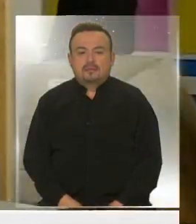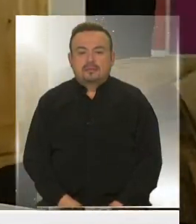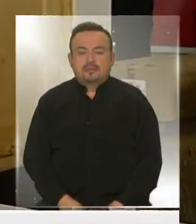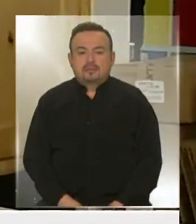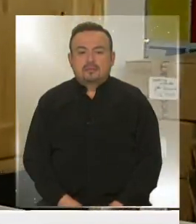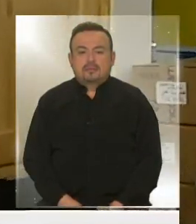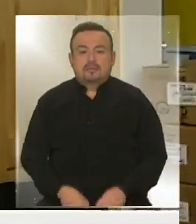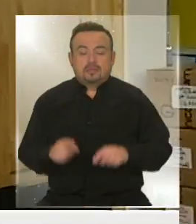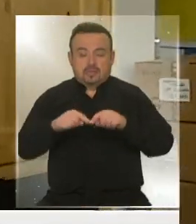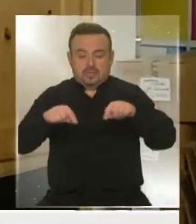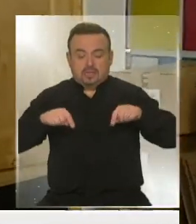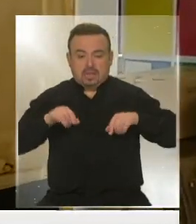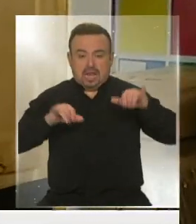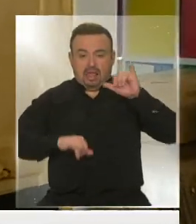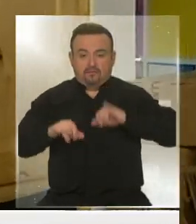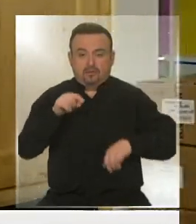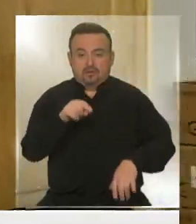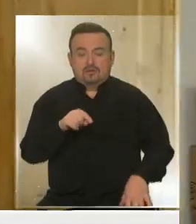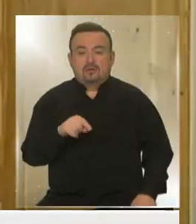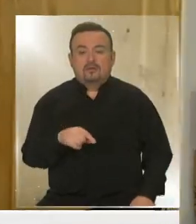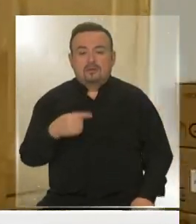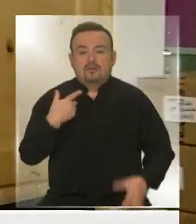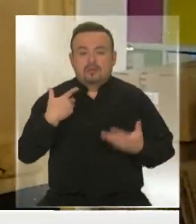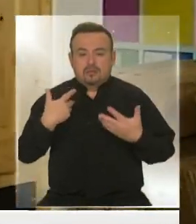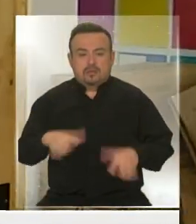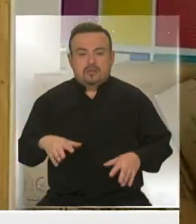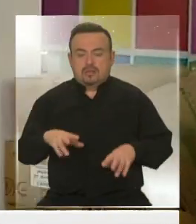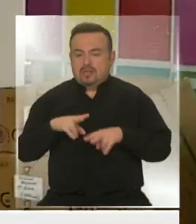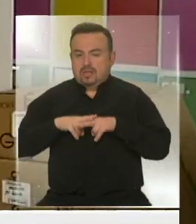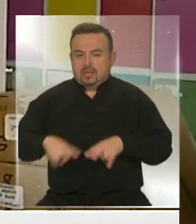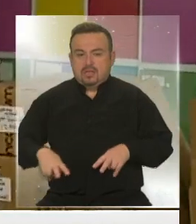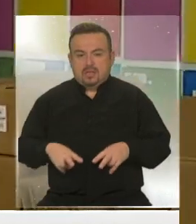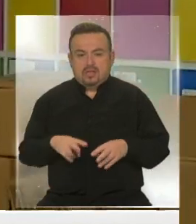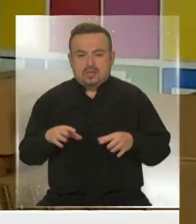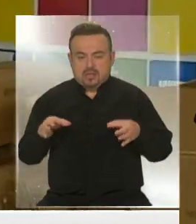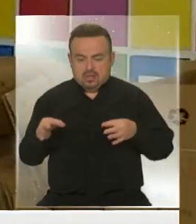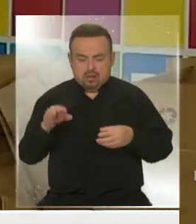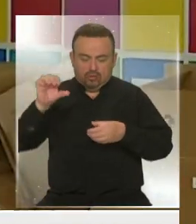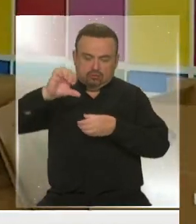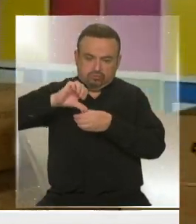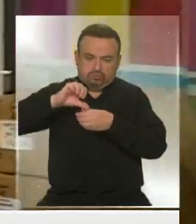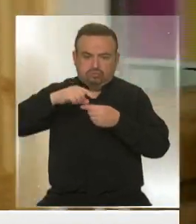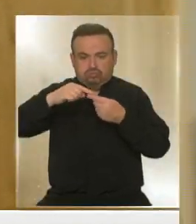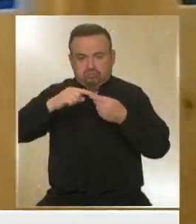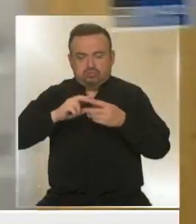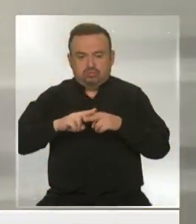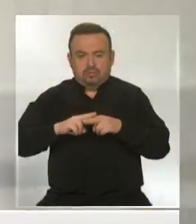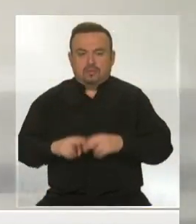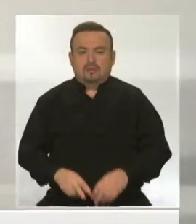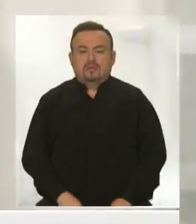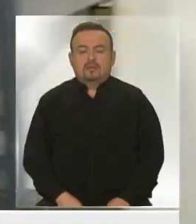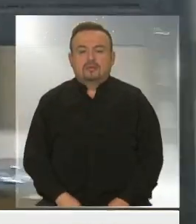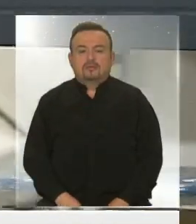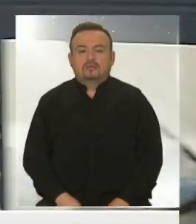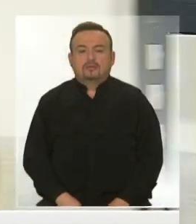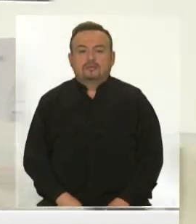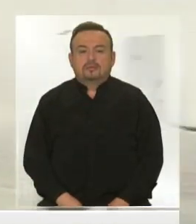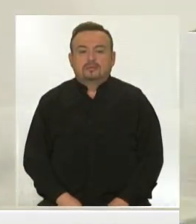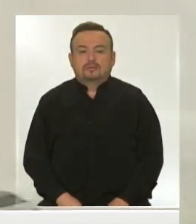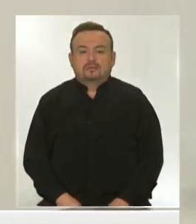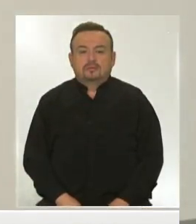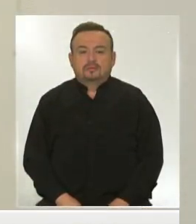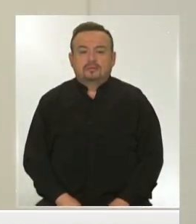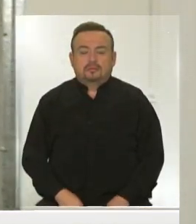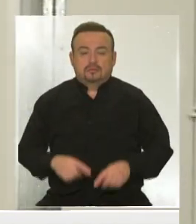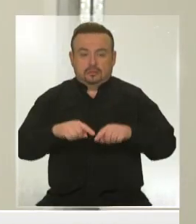Sí, el laboratorio. Bueno, acá nosotros estamos haciendo todo lo que es el llenado de tubos. Por acá. Entonces,